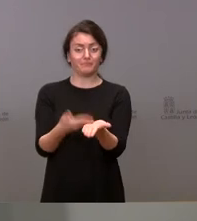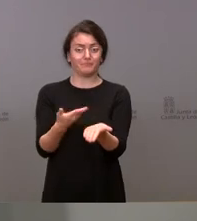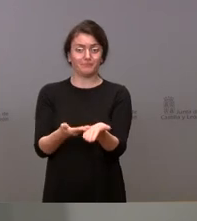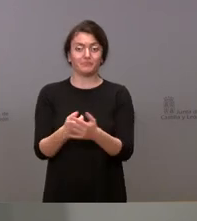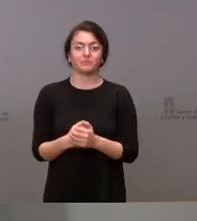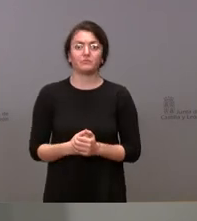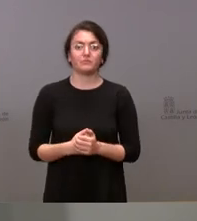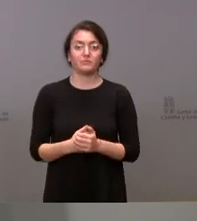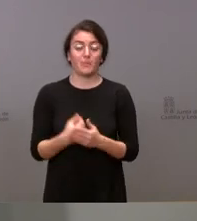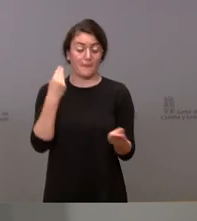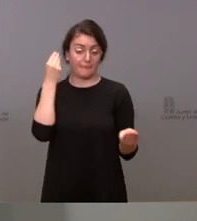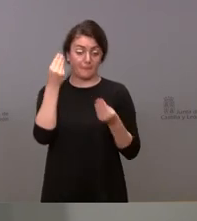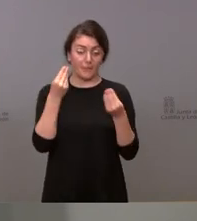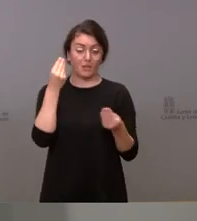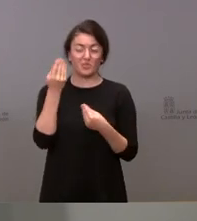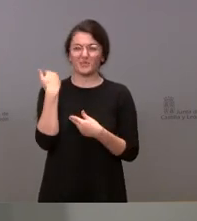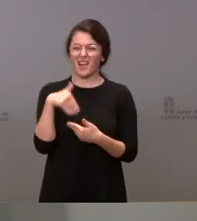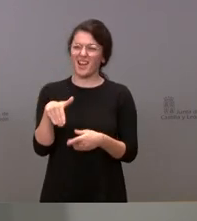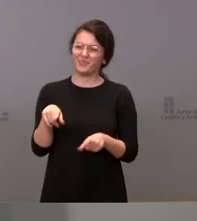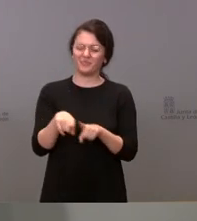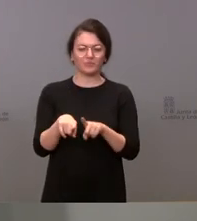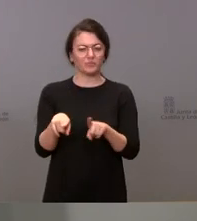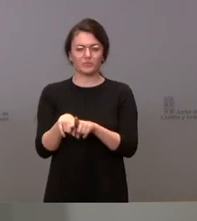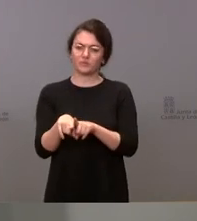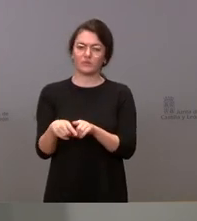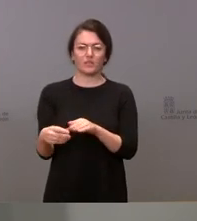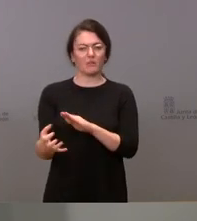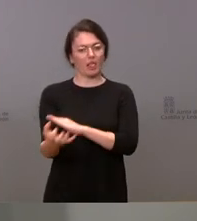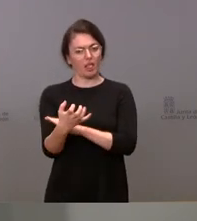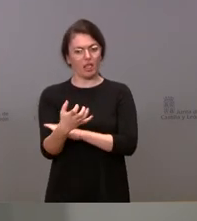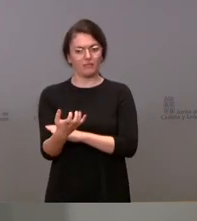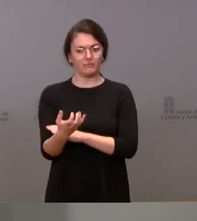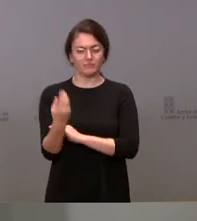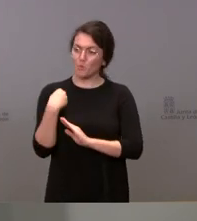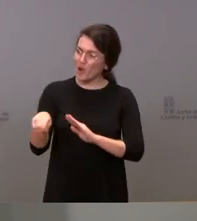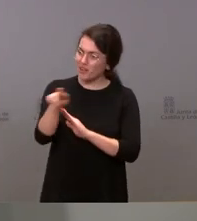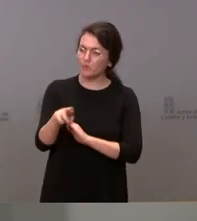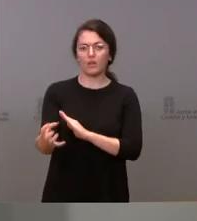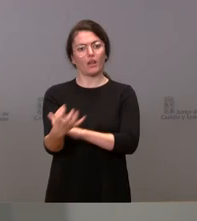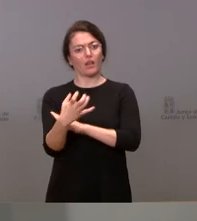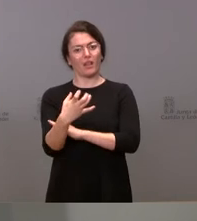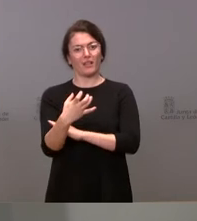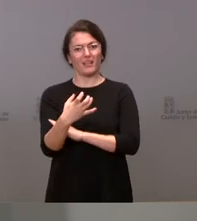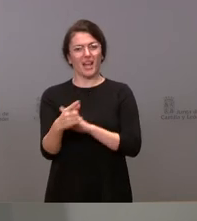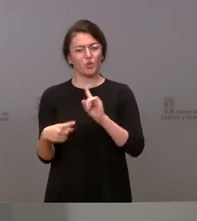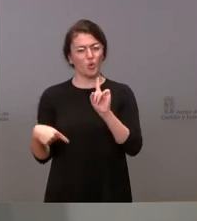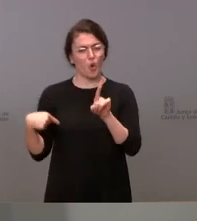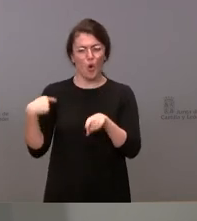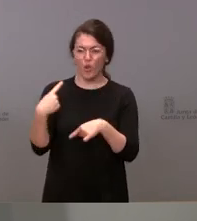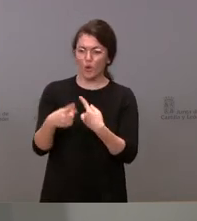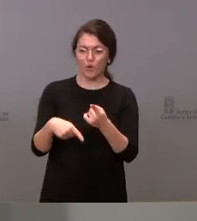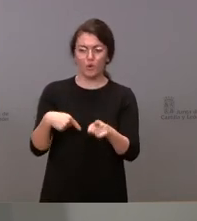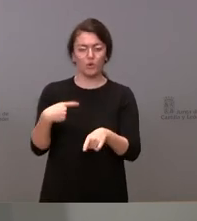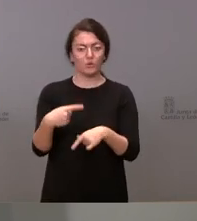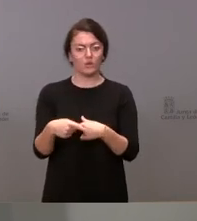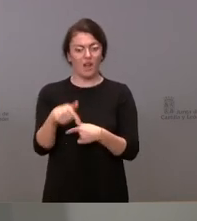Y creo que empieza a resultar insultante, se lo repito, insultante que cada día